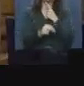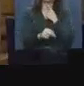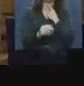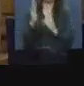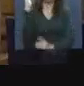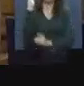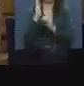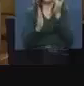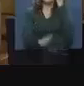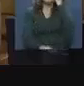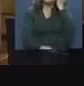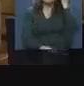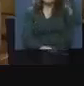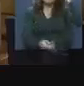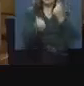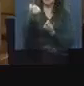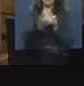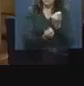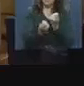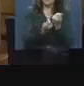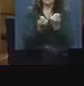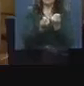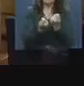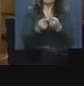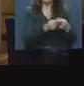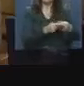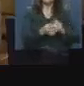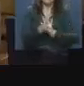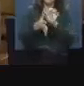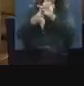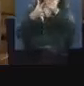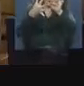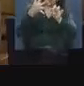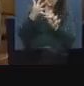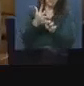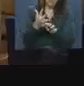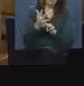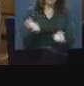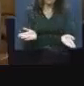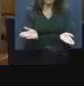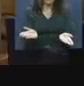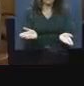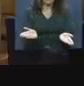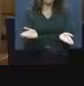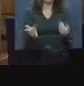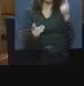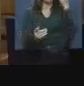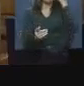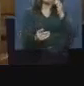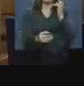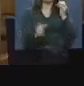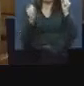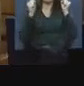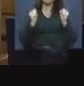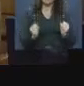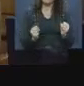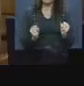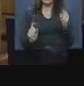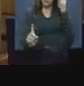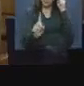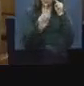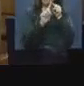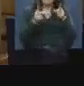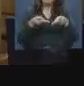el desarrollo intelectual, económico y social en todas las áreas, en todos los frentes, como un horizonte posible, como un objetivo